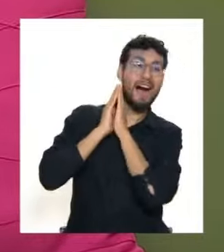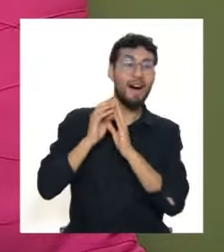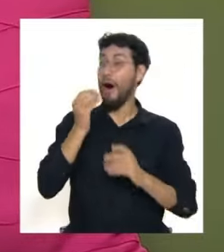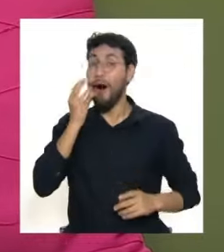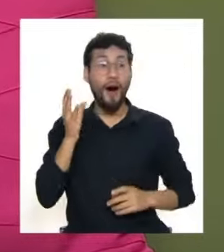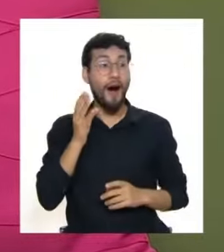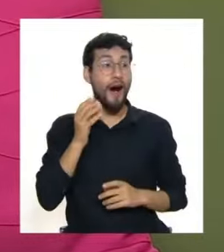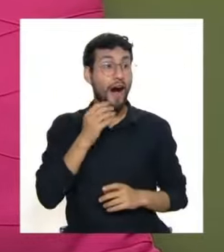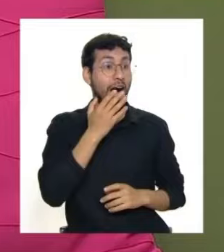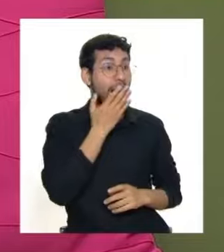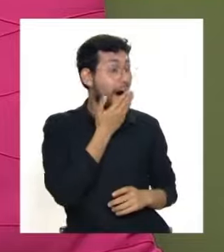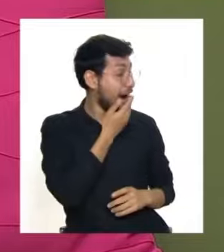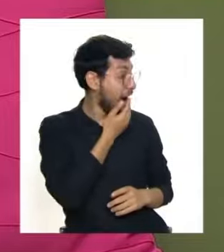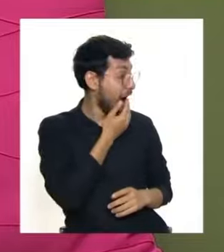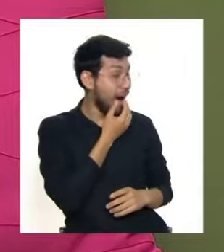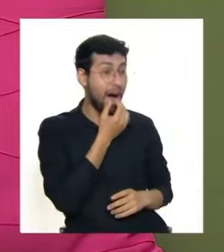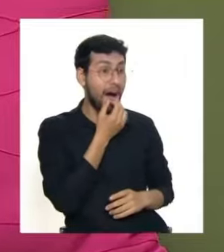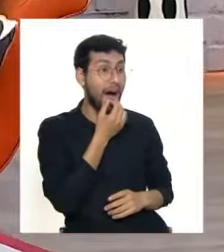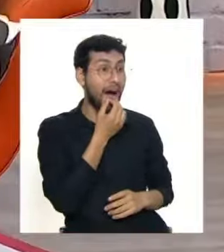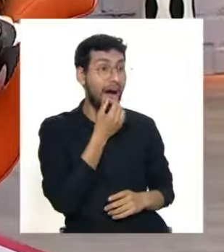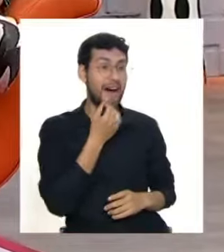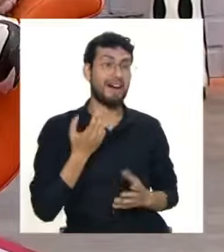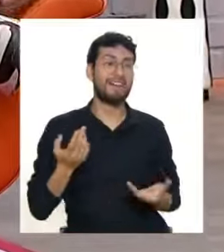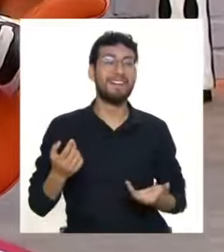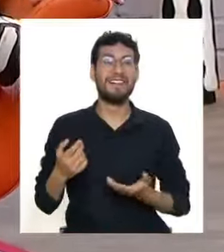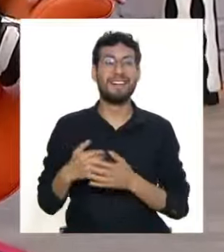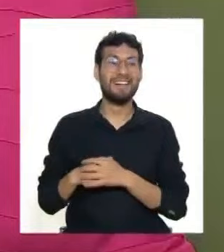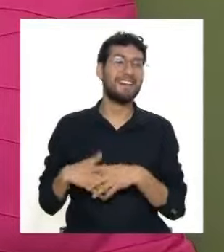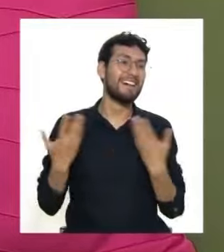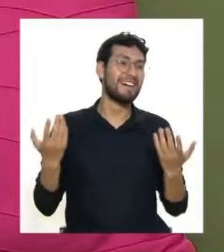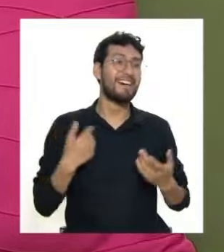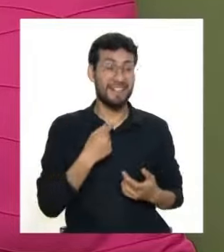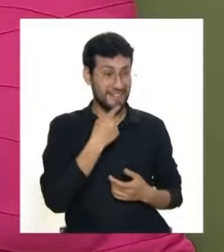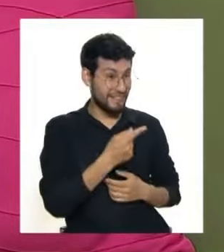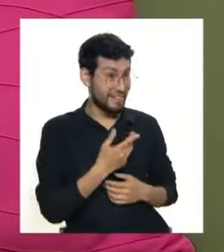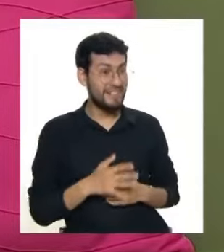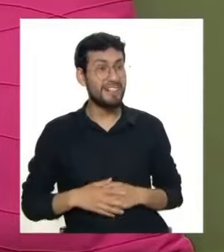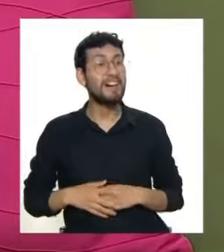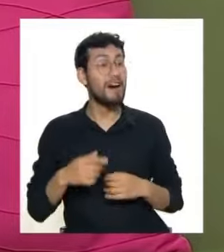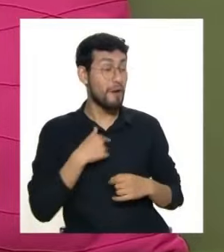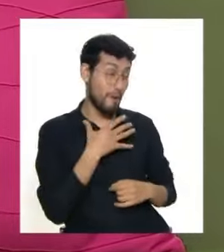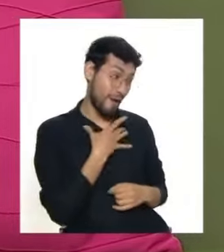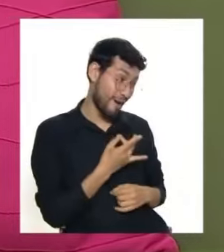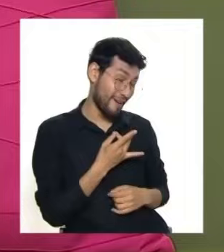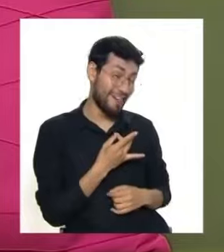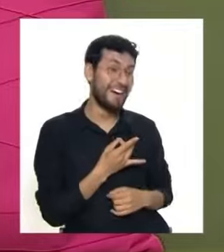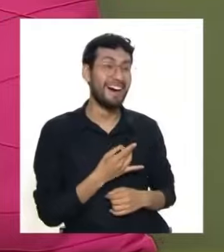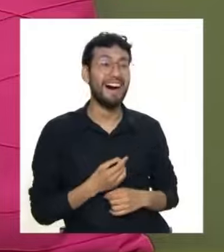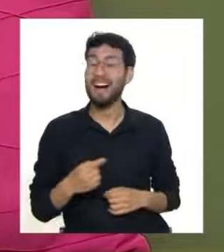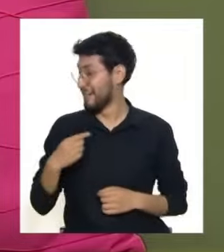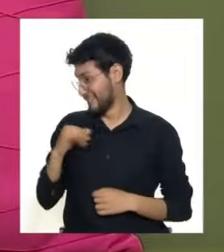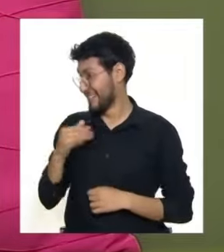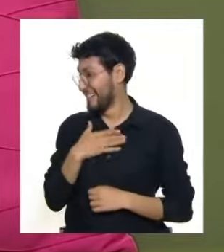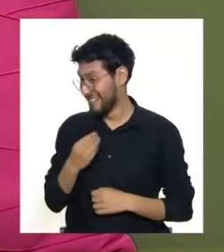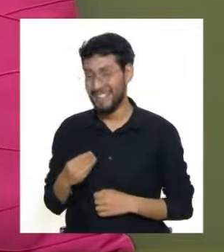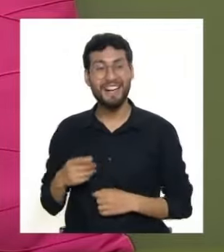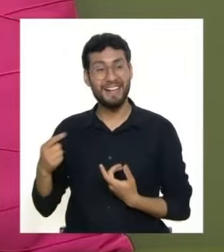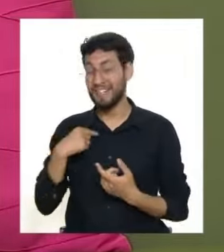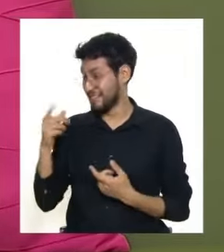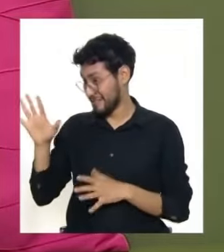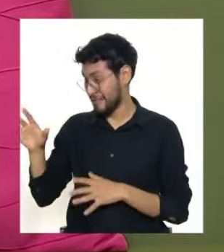boca, Jesús. Pero ¿por qué es así? No, pues venga, pero acércate. Pero te voy a decir una cosa. Quiero decirte una cosa. Me gustó. A mí también me gustó.